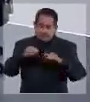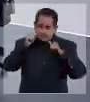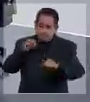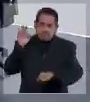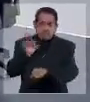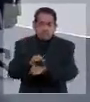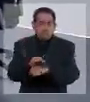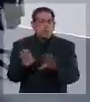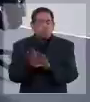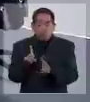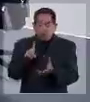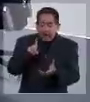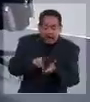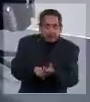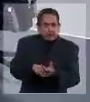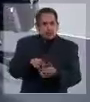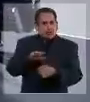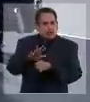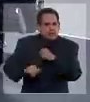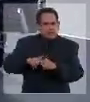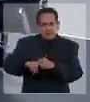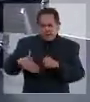pues de algunas especies específicas